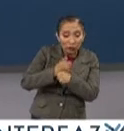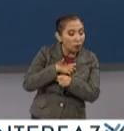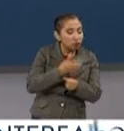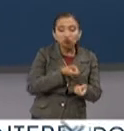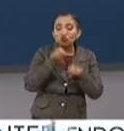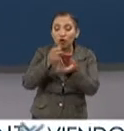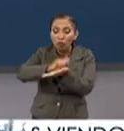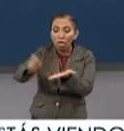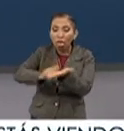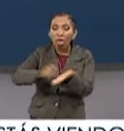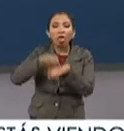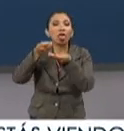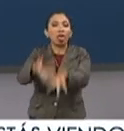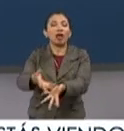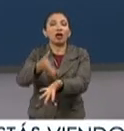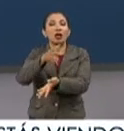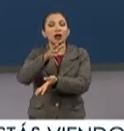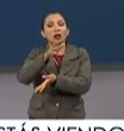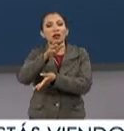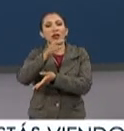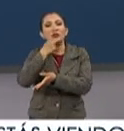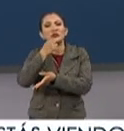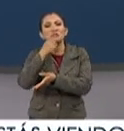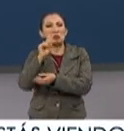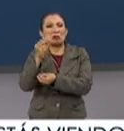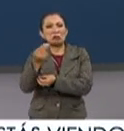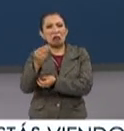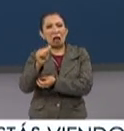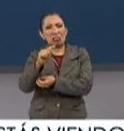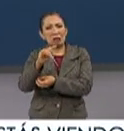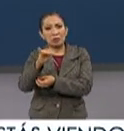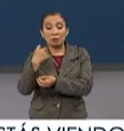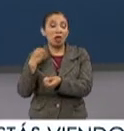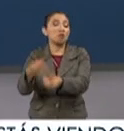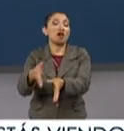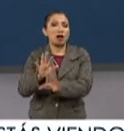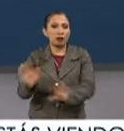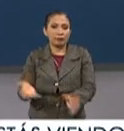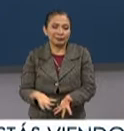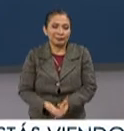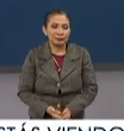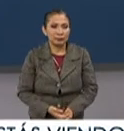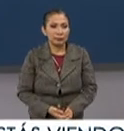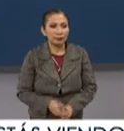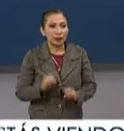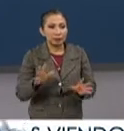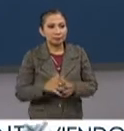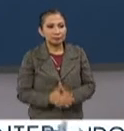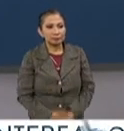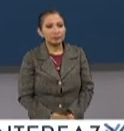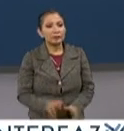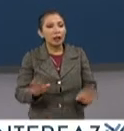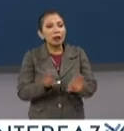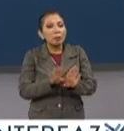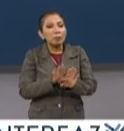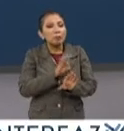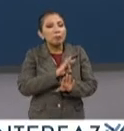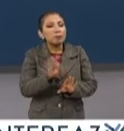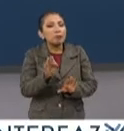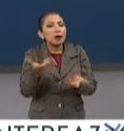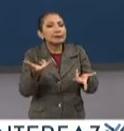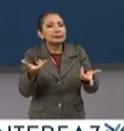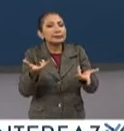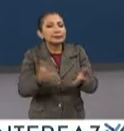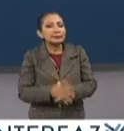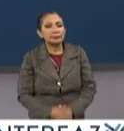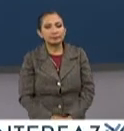pues puedan incurrir en un uso innecesario tal vez de los antibióticos. Claro. Bienvenido. ¿Qué podemos hacer